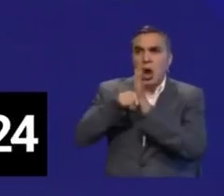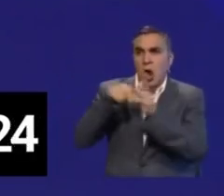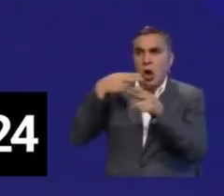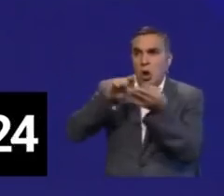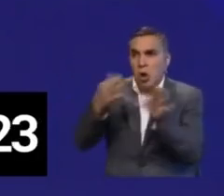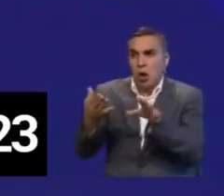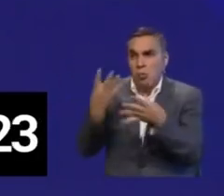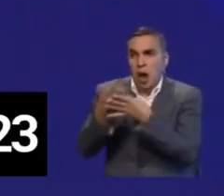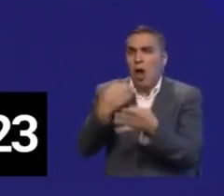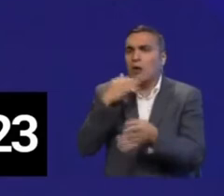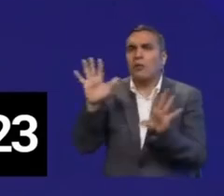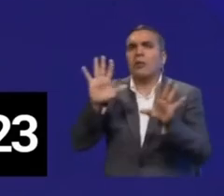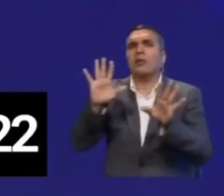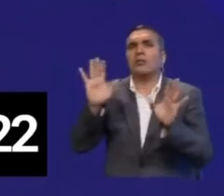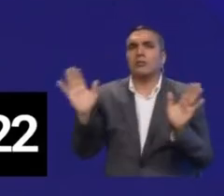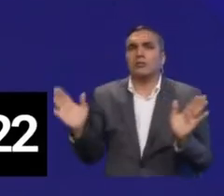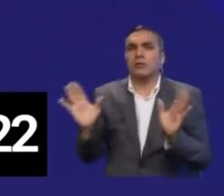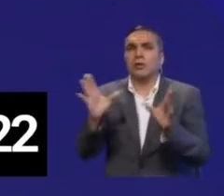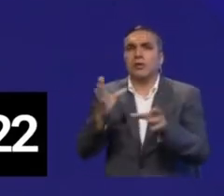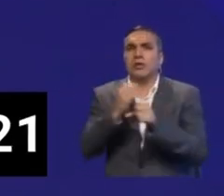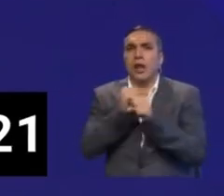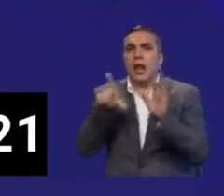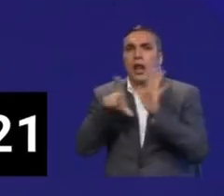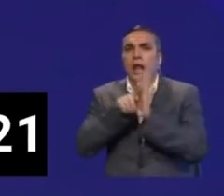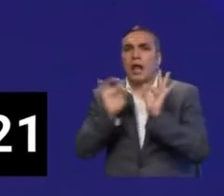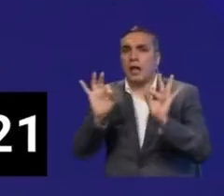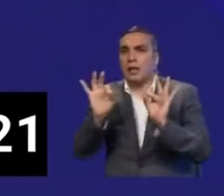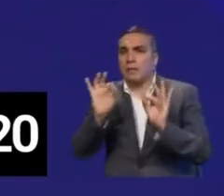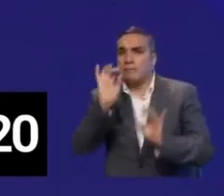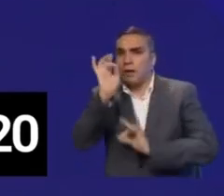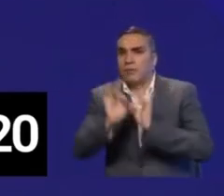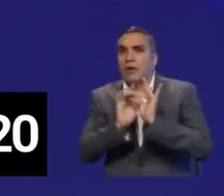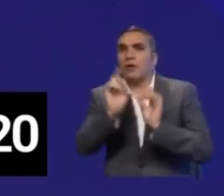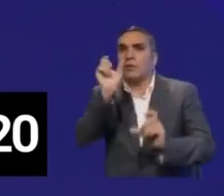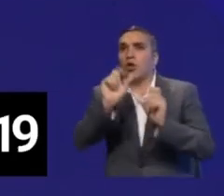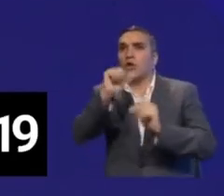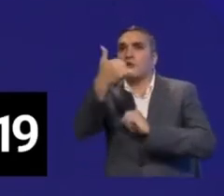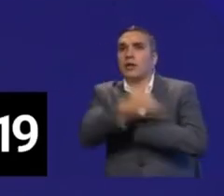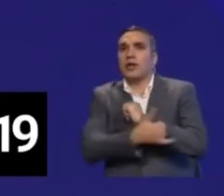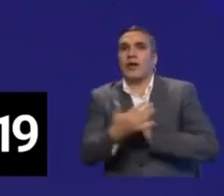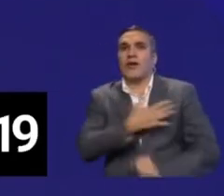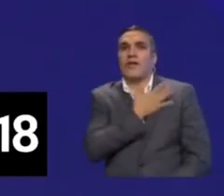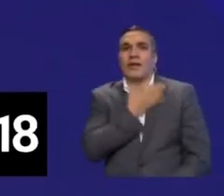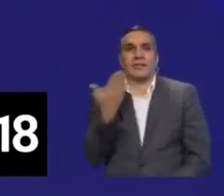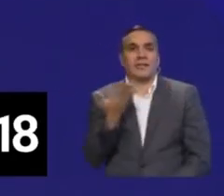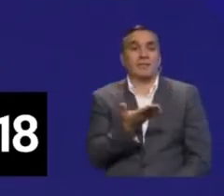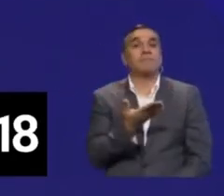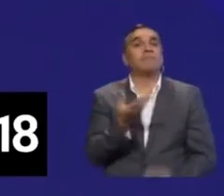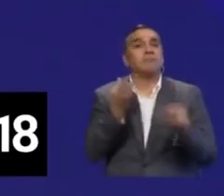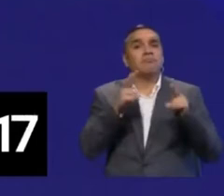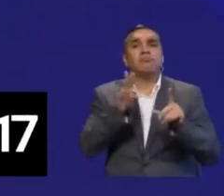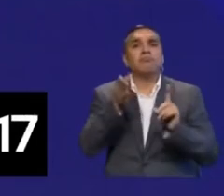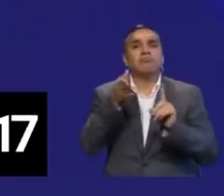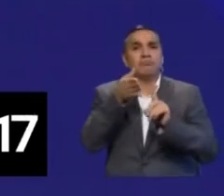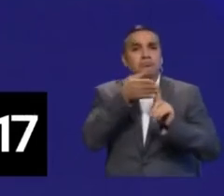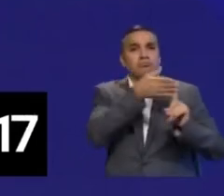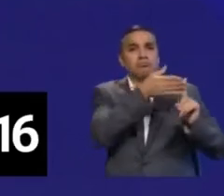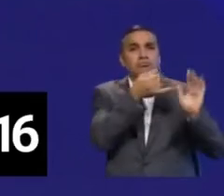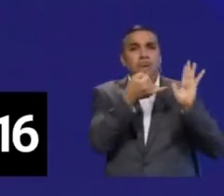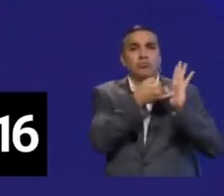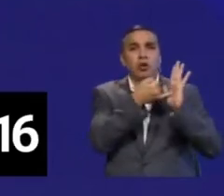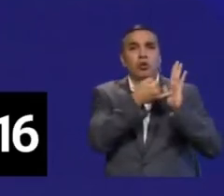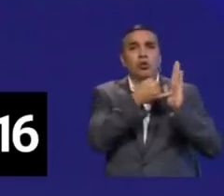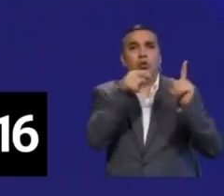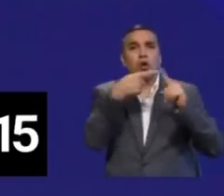con incentivos, creando la seguridad jurídica y la confianza que se requiere en el país. Y vamos a eliminar el impuesto a la salida de